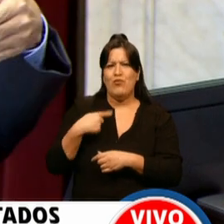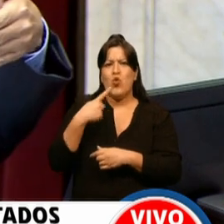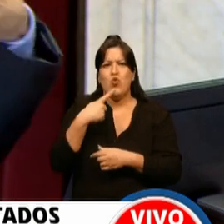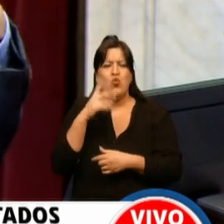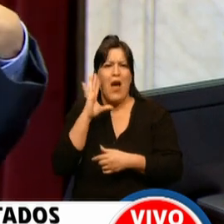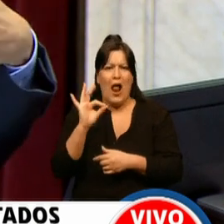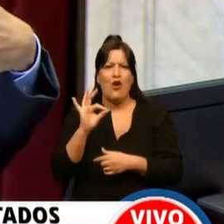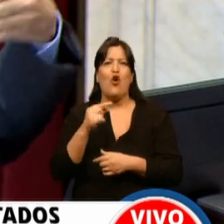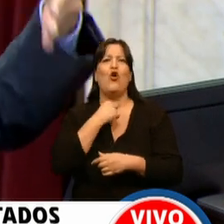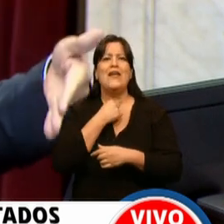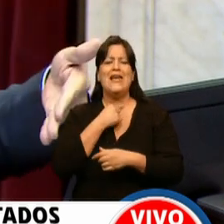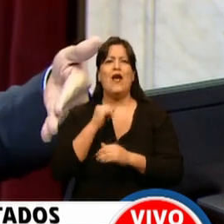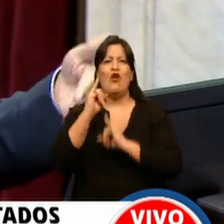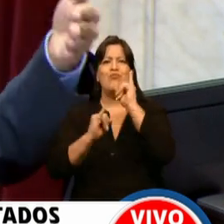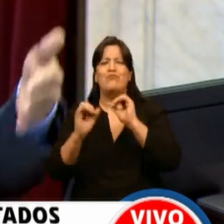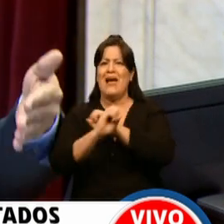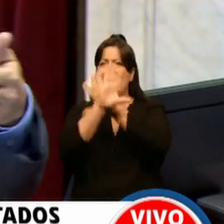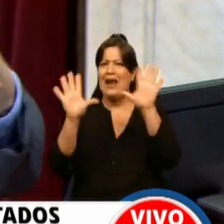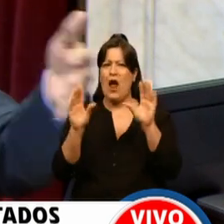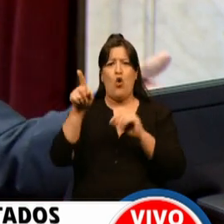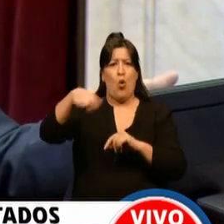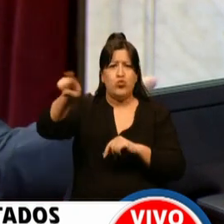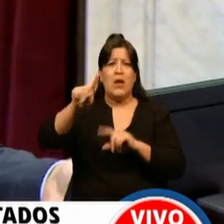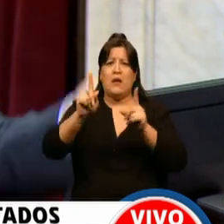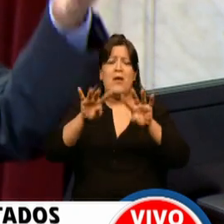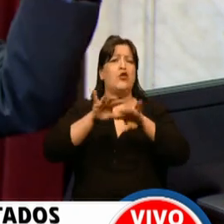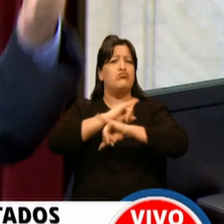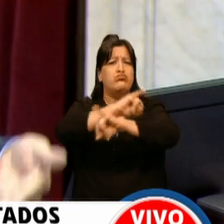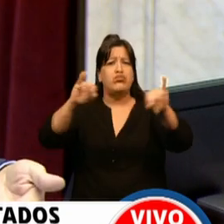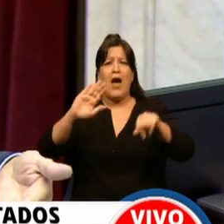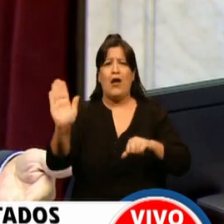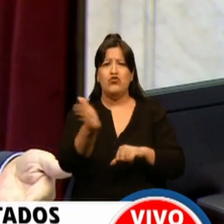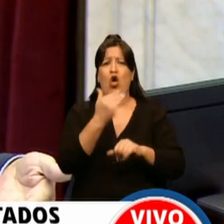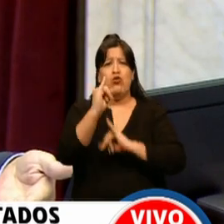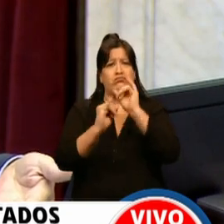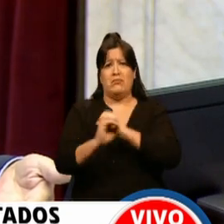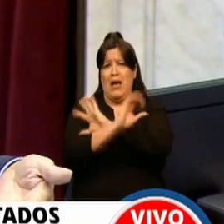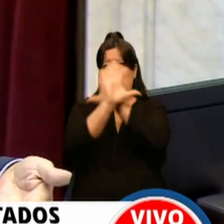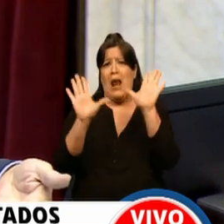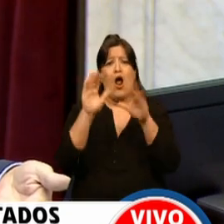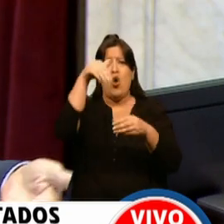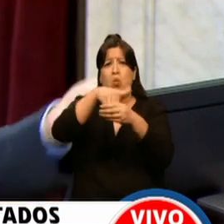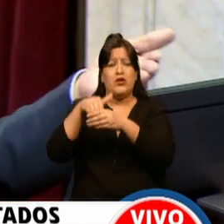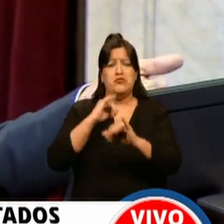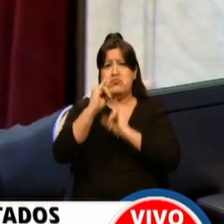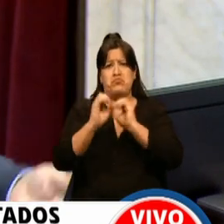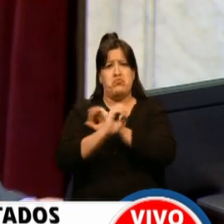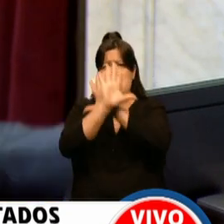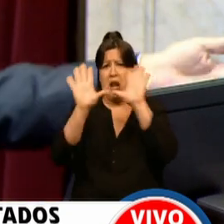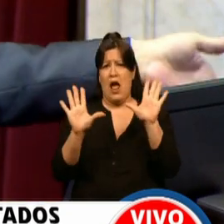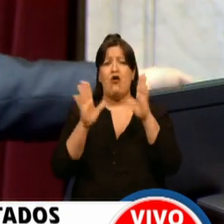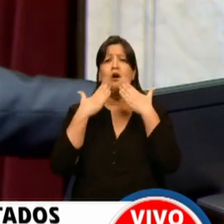quiero que le quede constancia a usted ya todo el recinto de la transparencia del proceso de votación